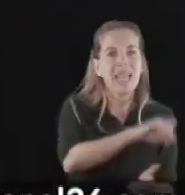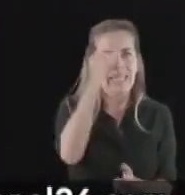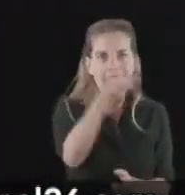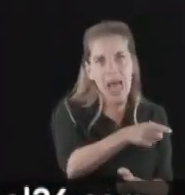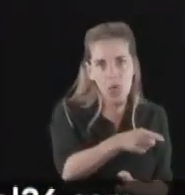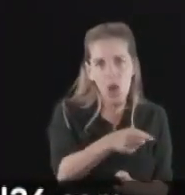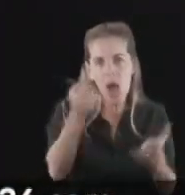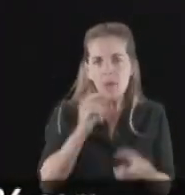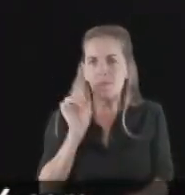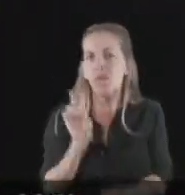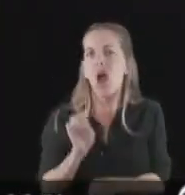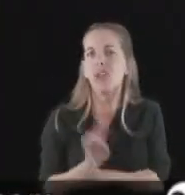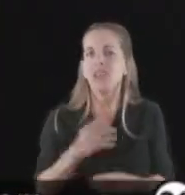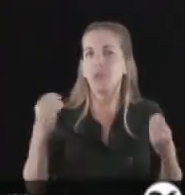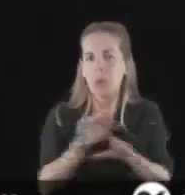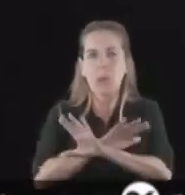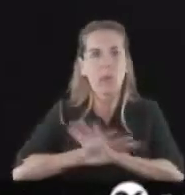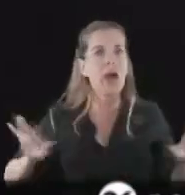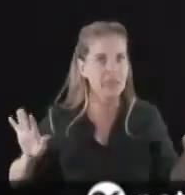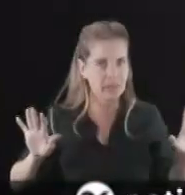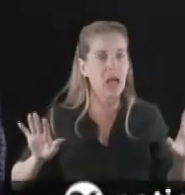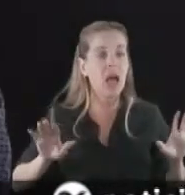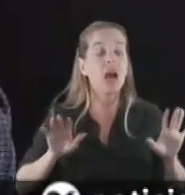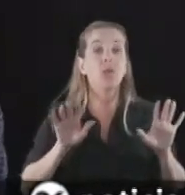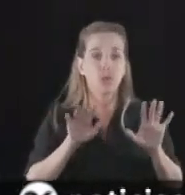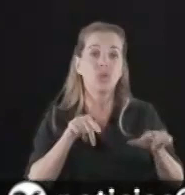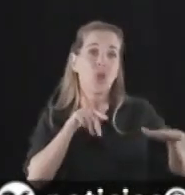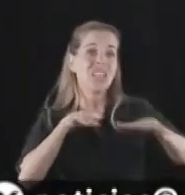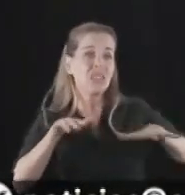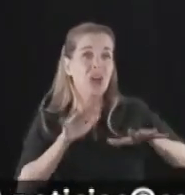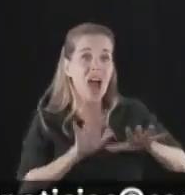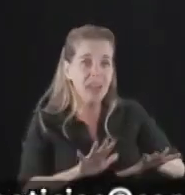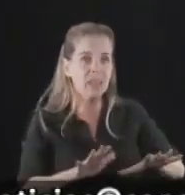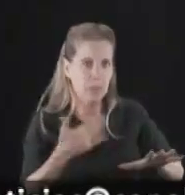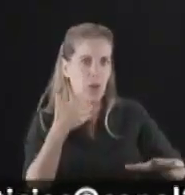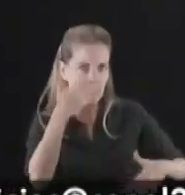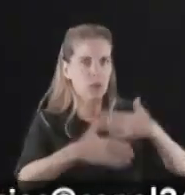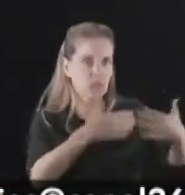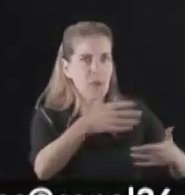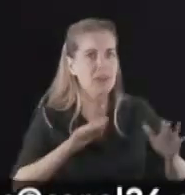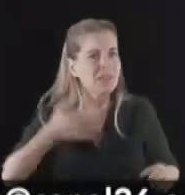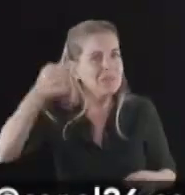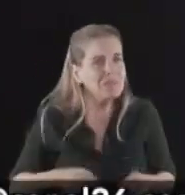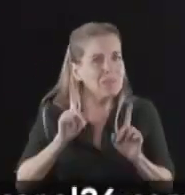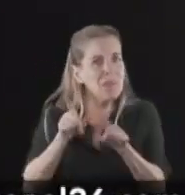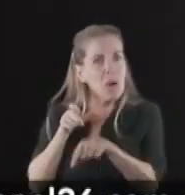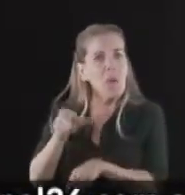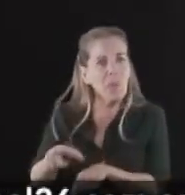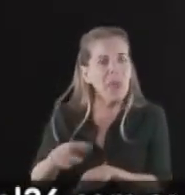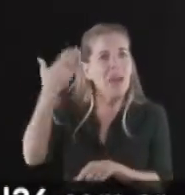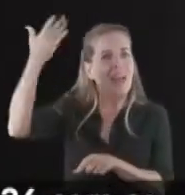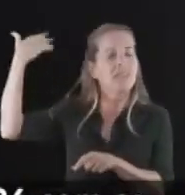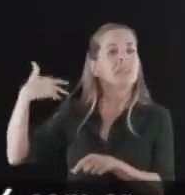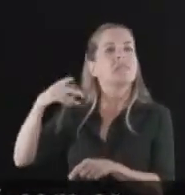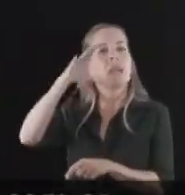defienden. Y que podamos avanzar a partir de todo ello. Y está claro que así como lo hizo Cristina en el